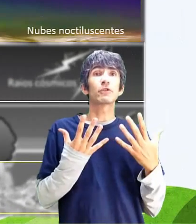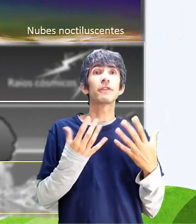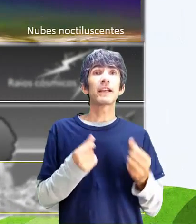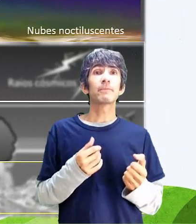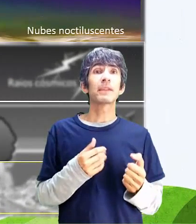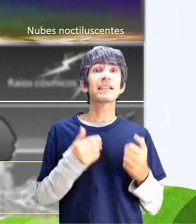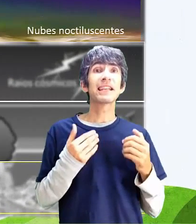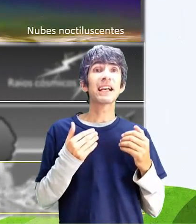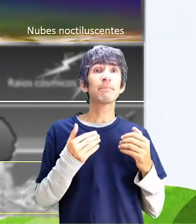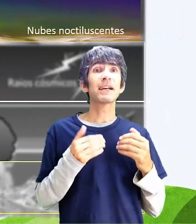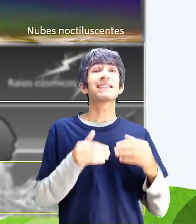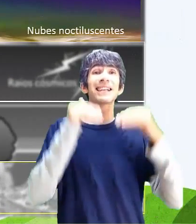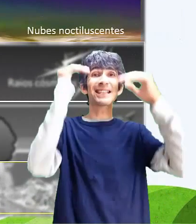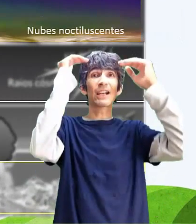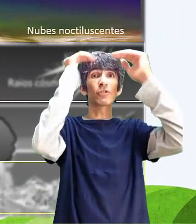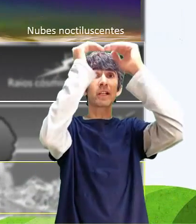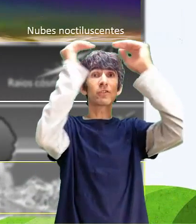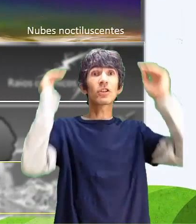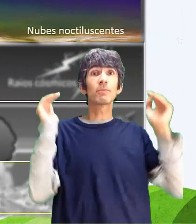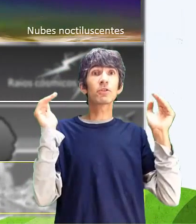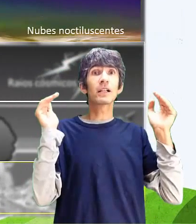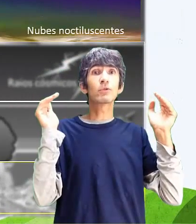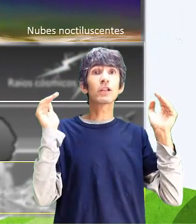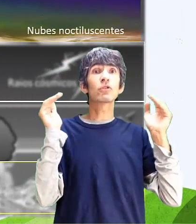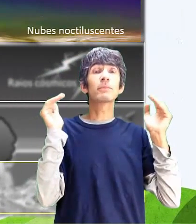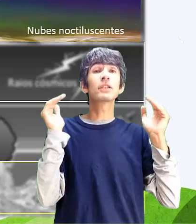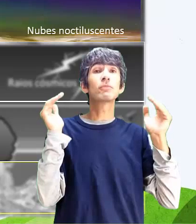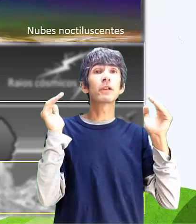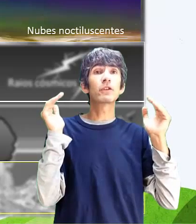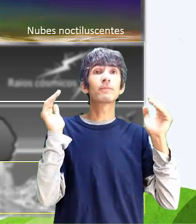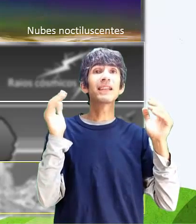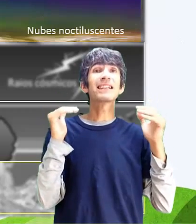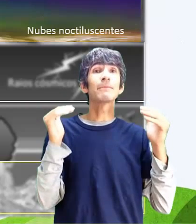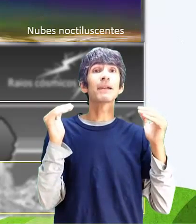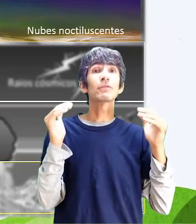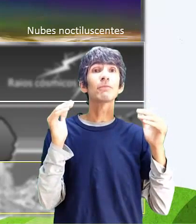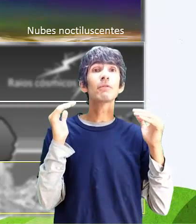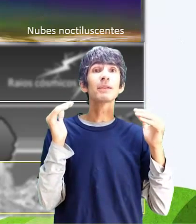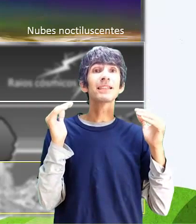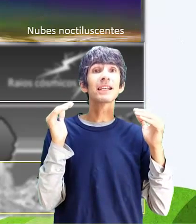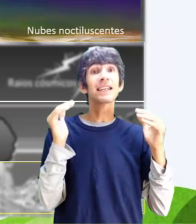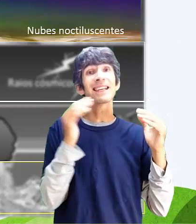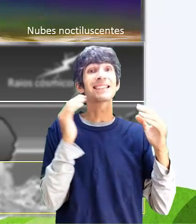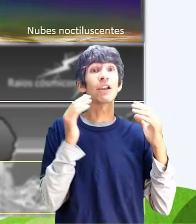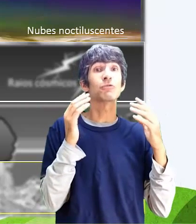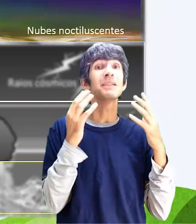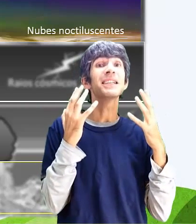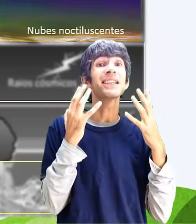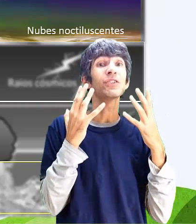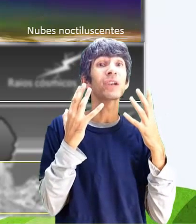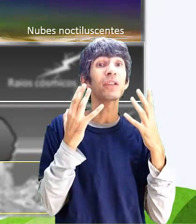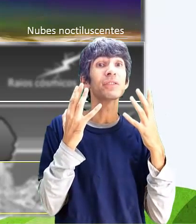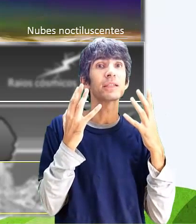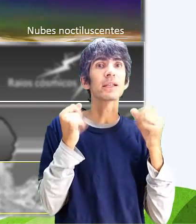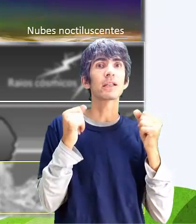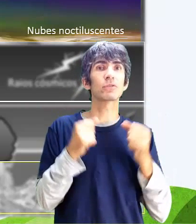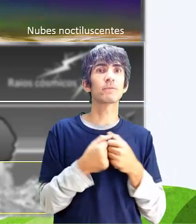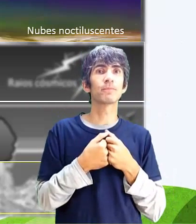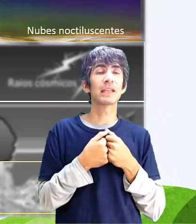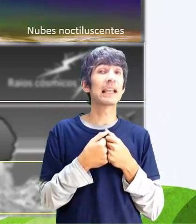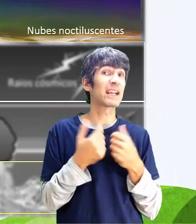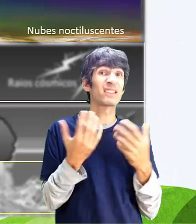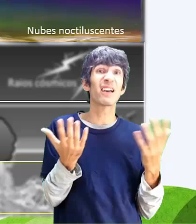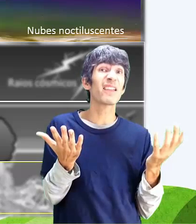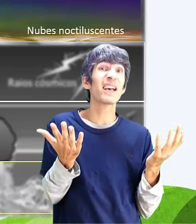La termósfera. Esta capa llega hasta los 500 kilómetros de altura en su límite superior y la temperatura vuelve a aumentar aquí hasta los 1500 grados